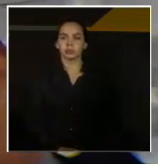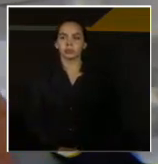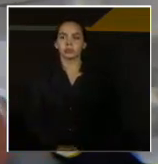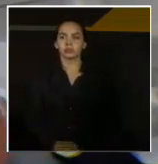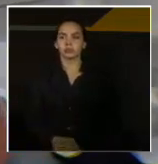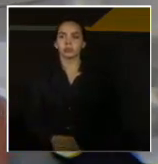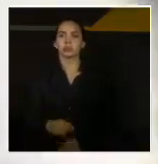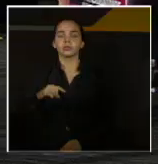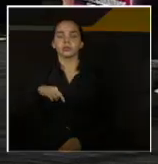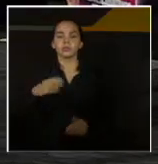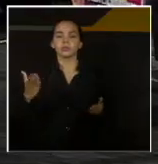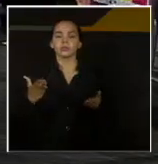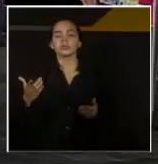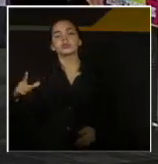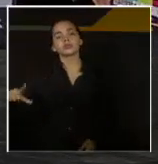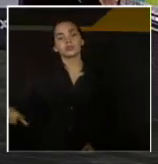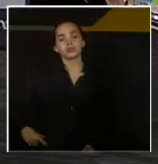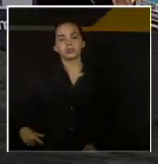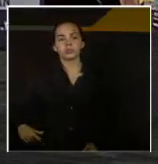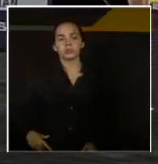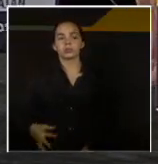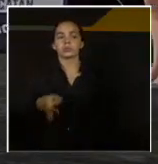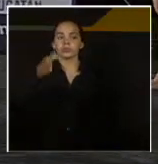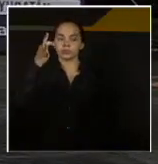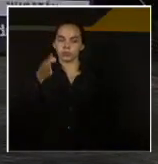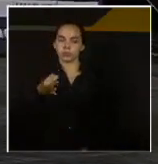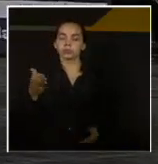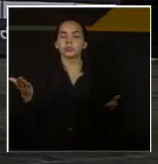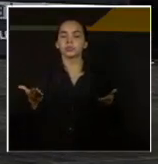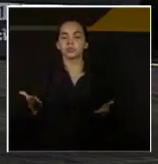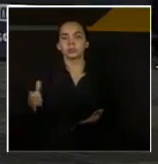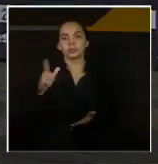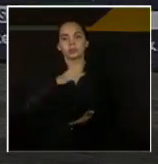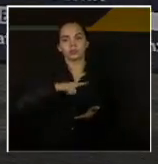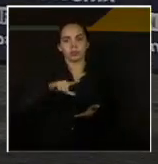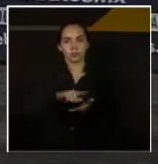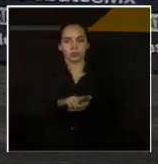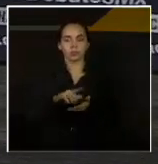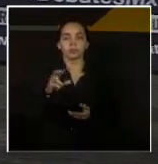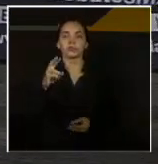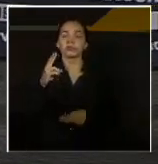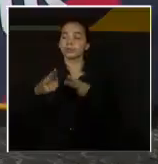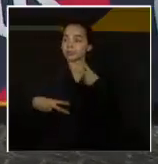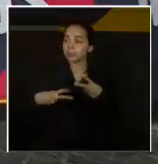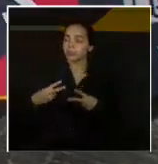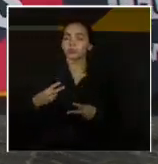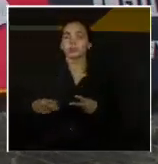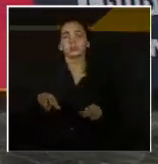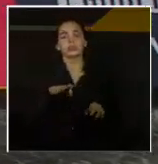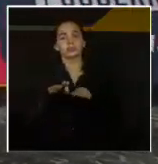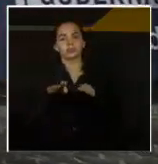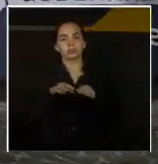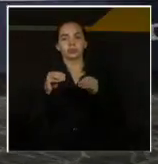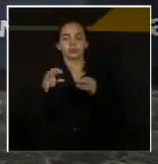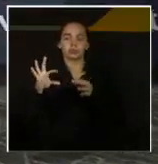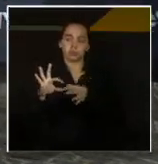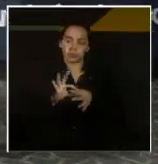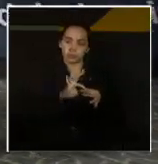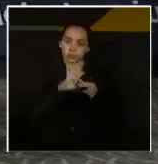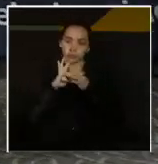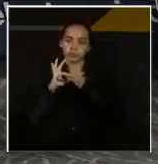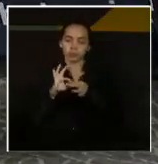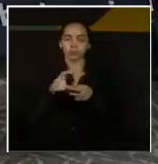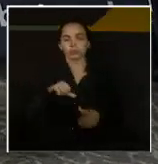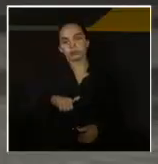Voy a ser un gobierno eficiente que cumpla la ley. Vamos a trabajar en estrecha coordinación con